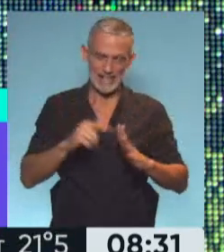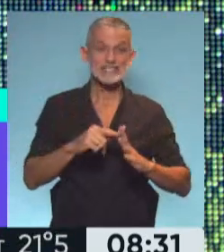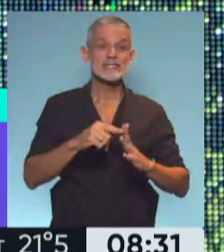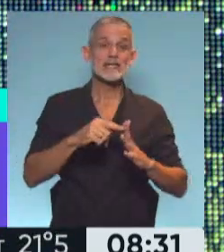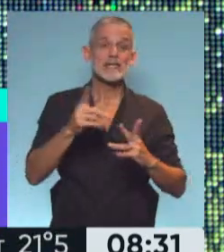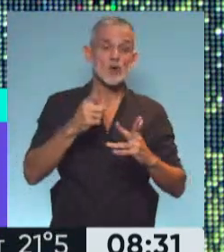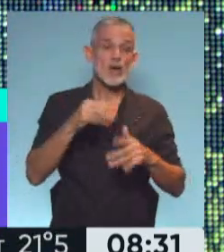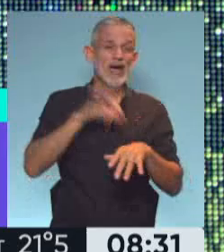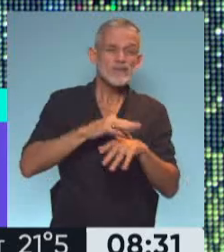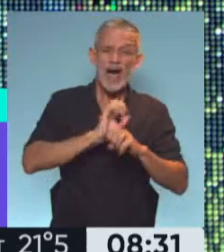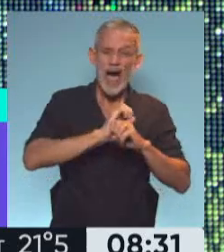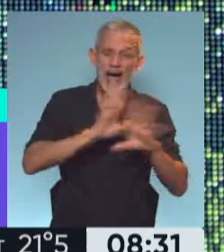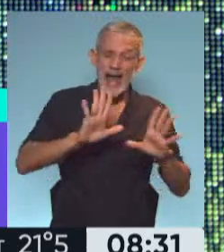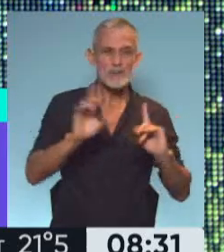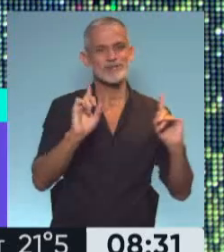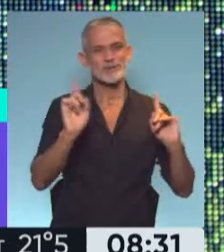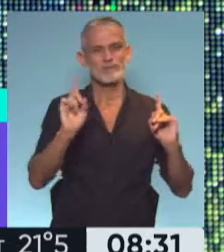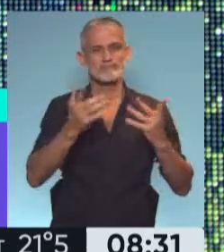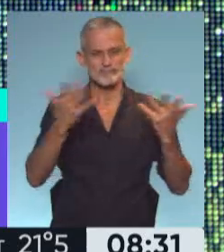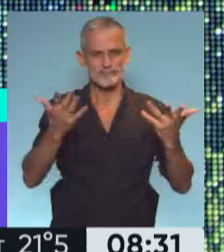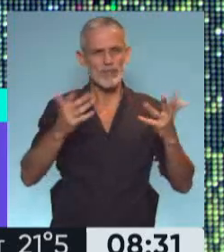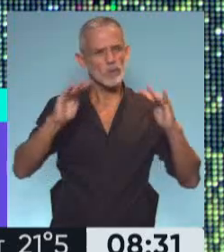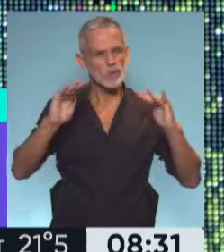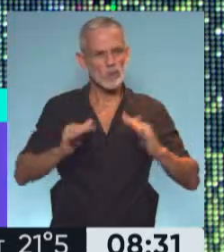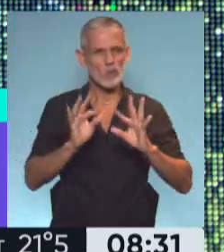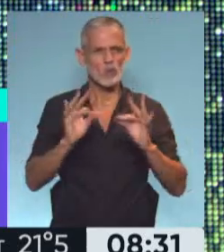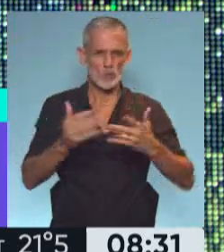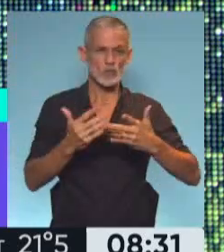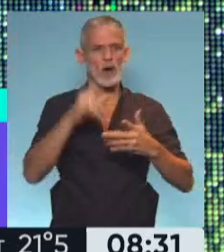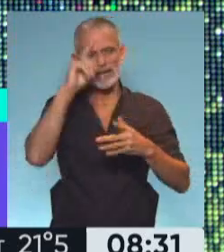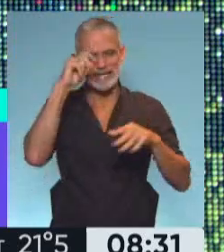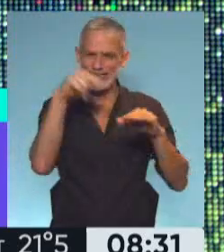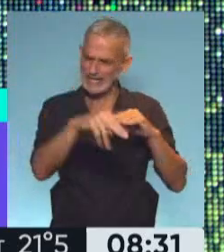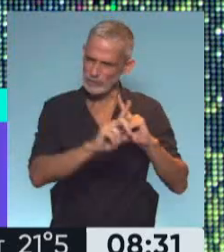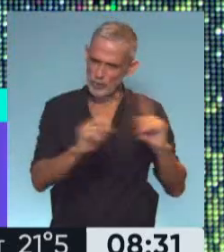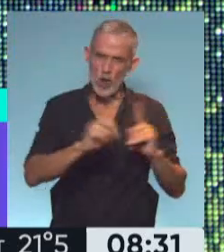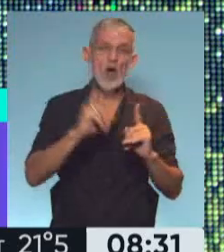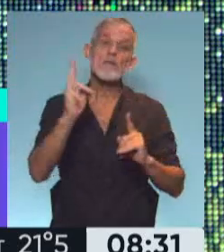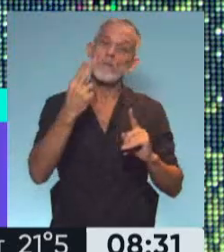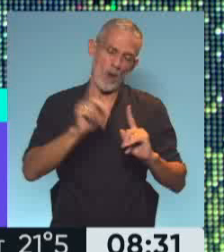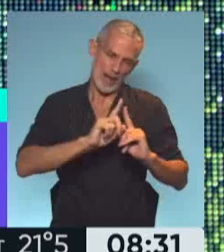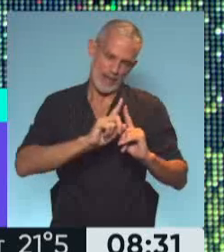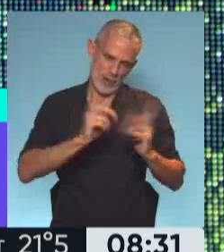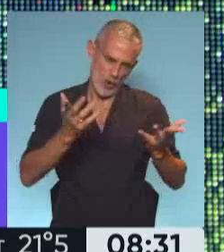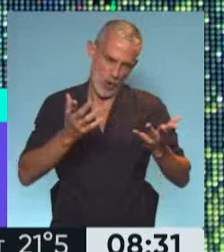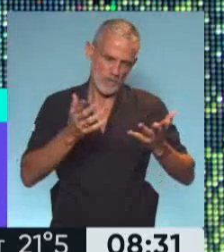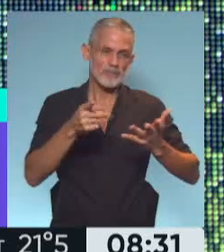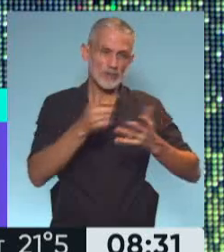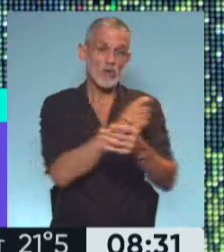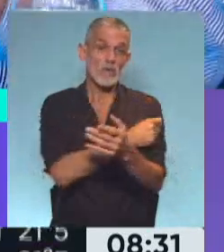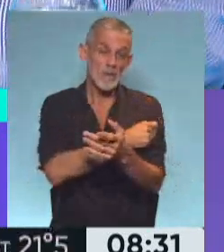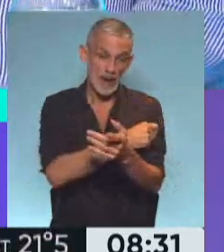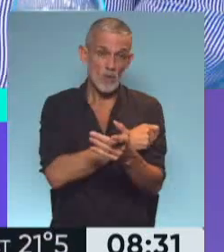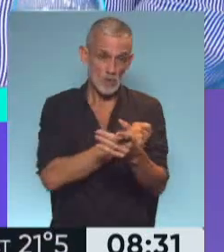evitan la enfermedad grave. En ese y por lo tanto evitan la internación y evitan la muerte. En ese sentido, las vacunas